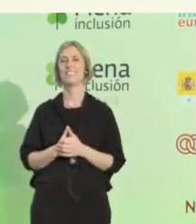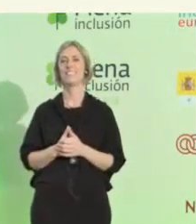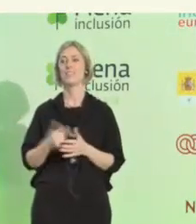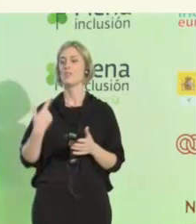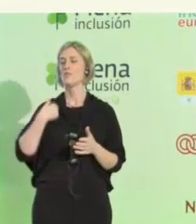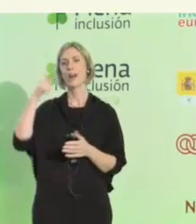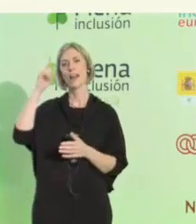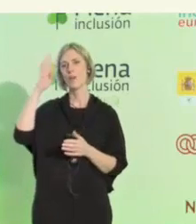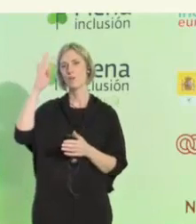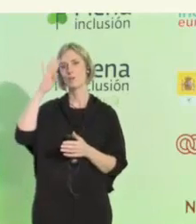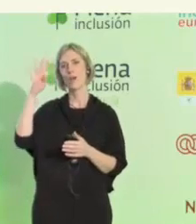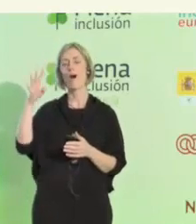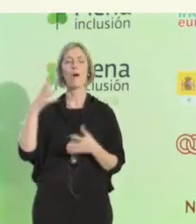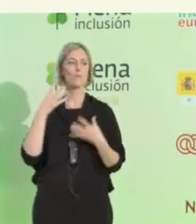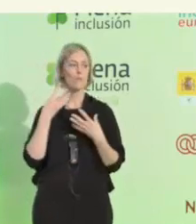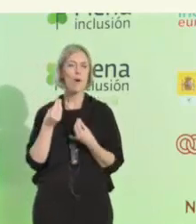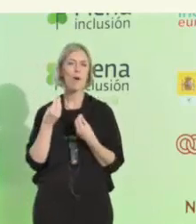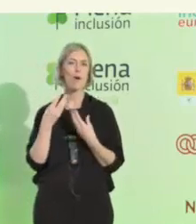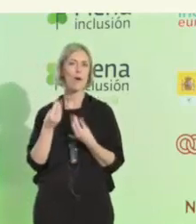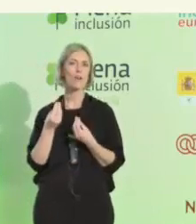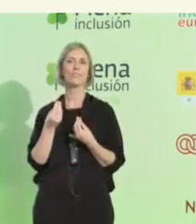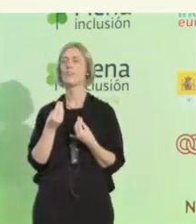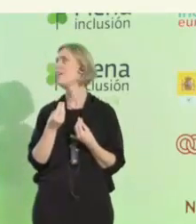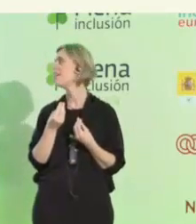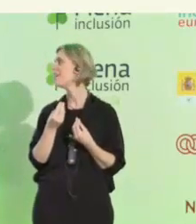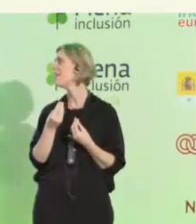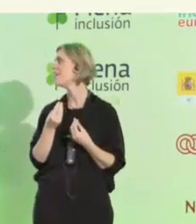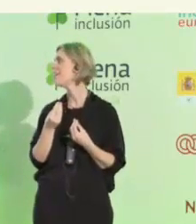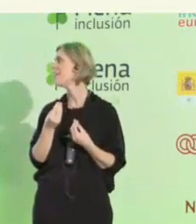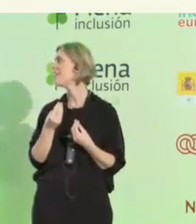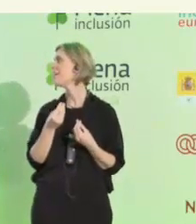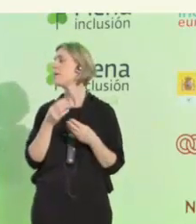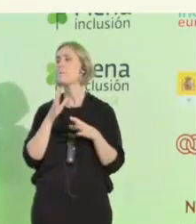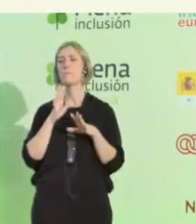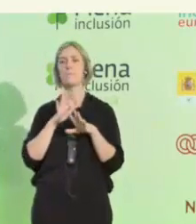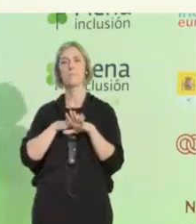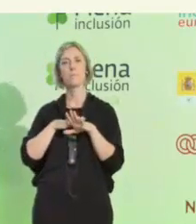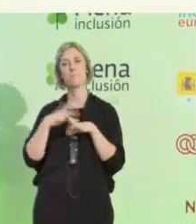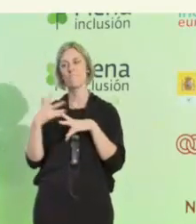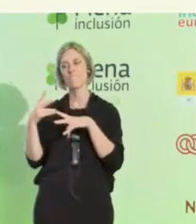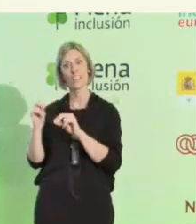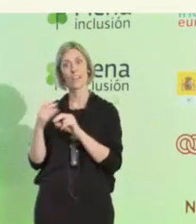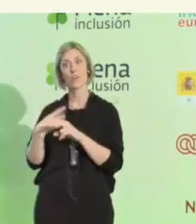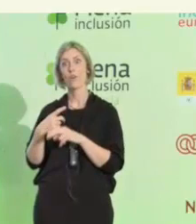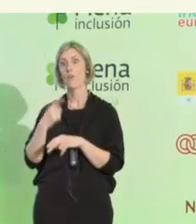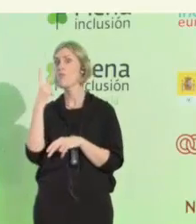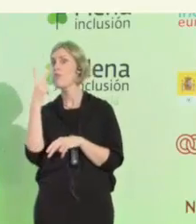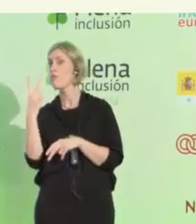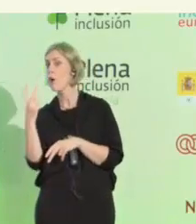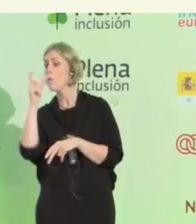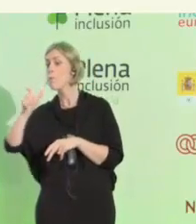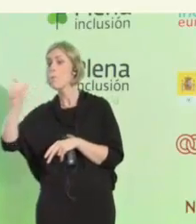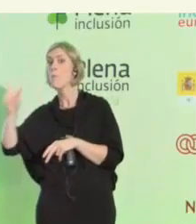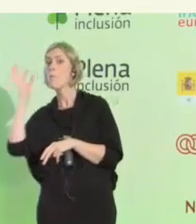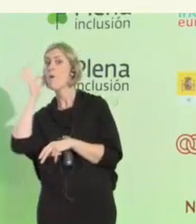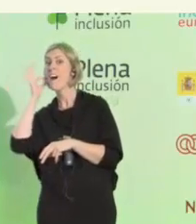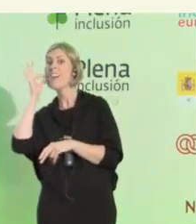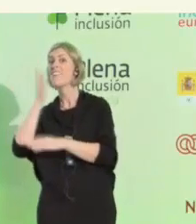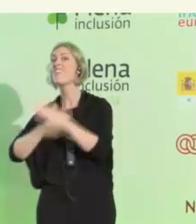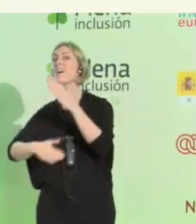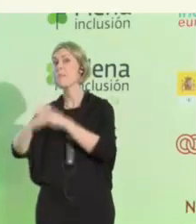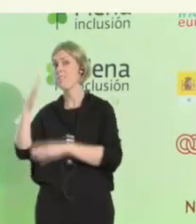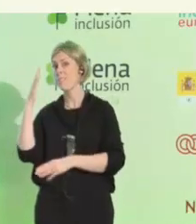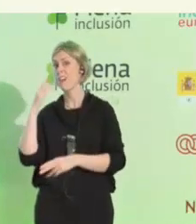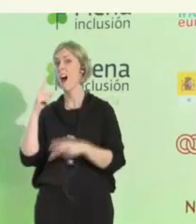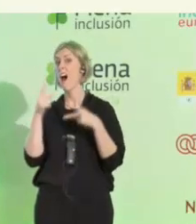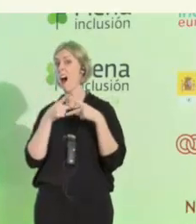este encuentro así. Uno, no. Con dos mujeres con discapacidad. Y dos, de que podemos cambiar